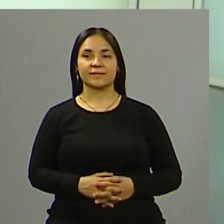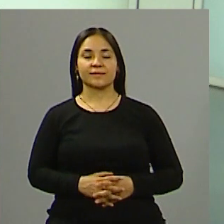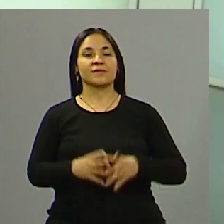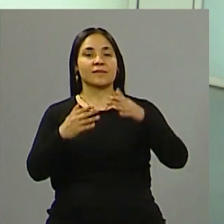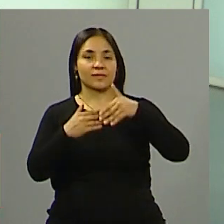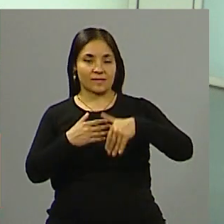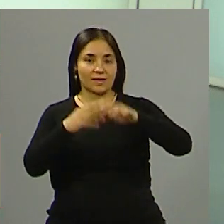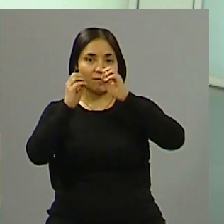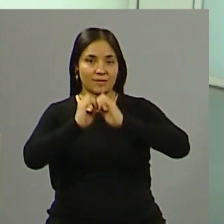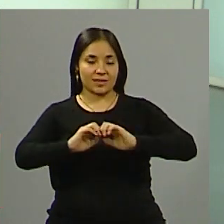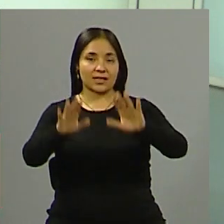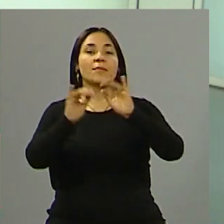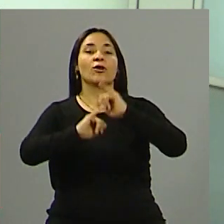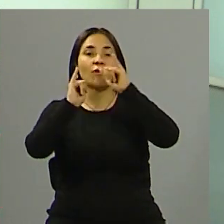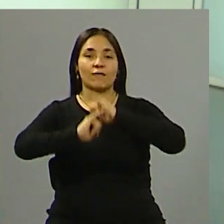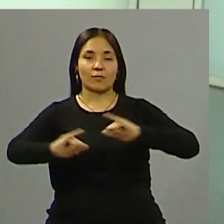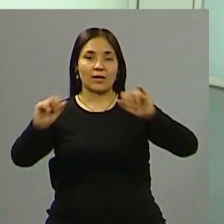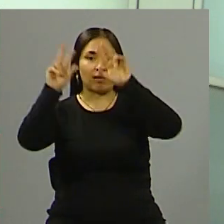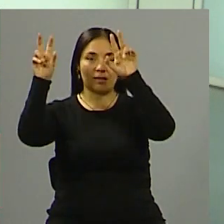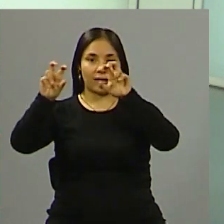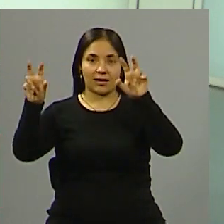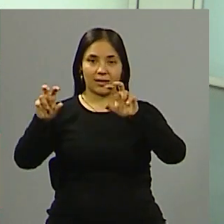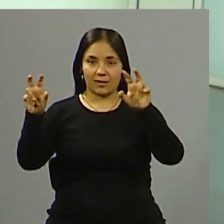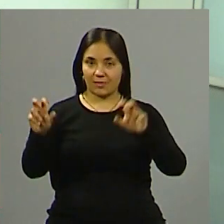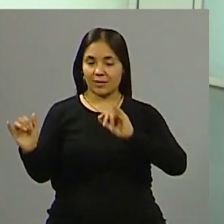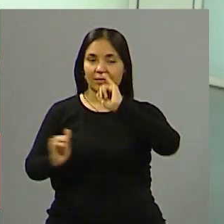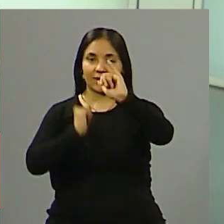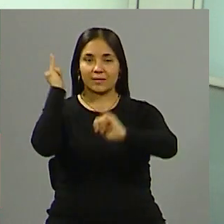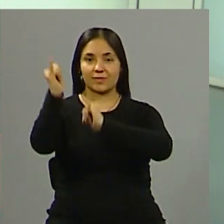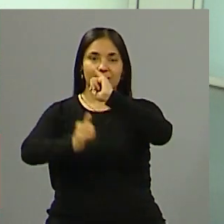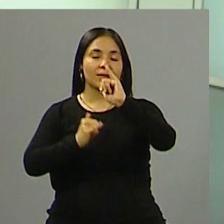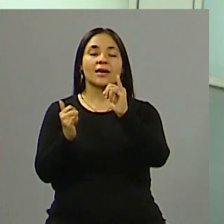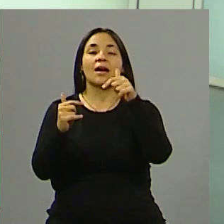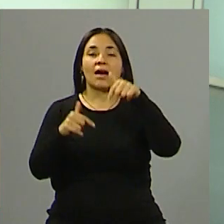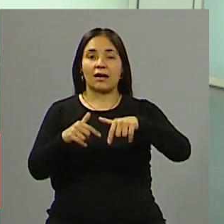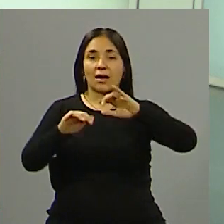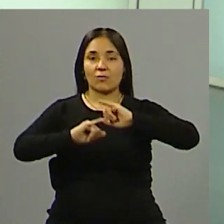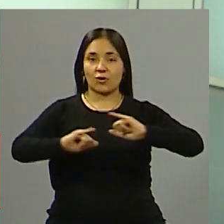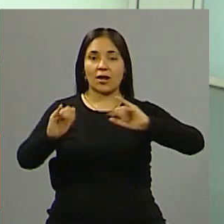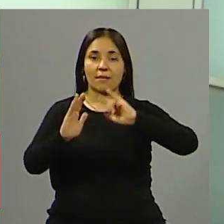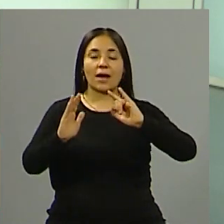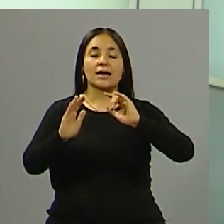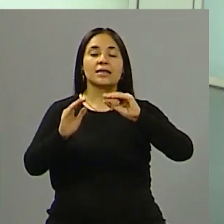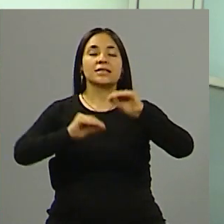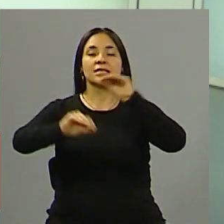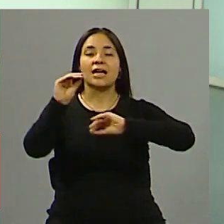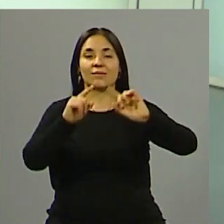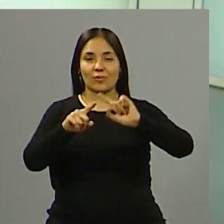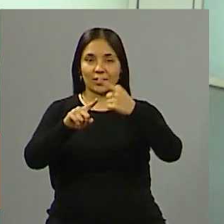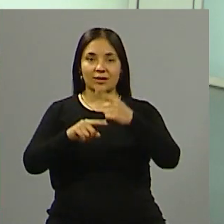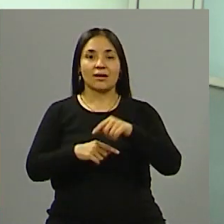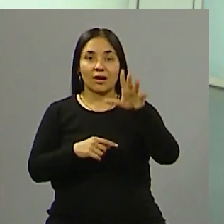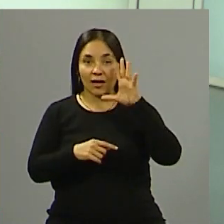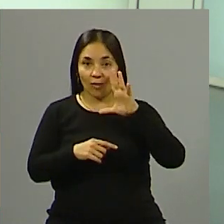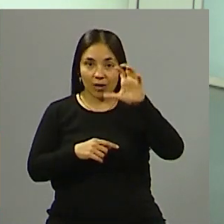Comenzamos ya con el desarrollo de los distintos temas que dijimos íbamos a empezar a compartir con ustedes aquí en Chat Político. Recuerden que estamos en redes, estamos